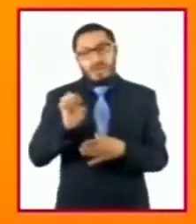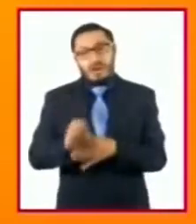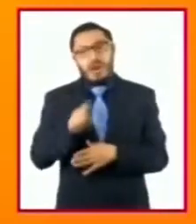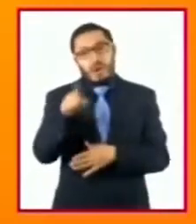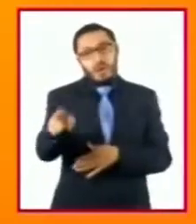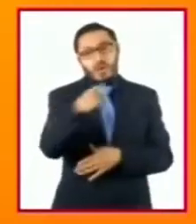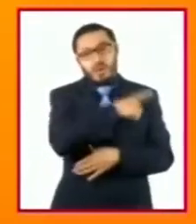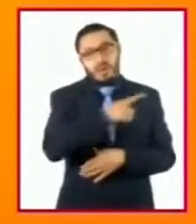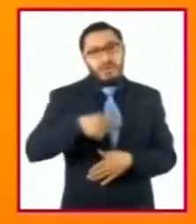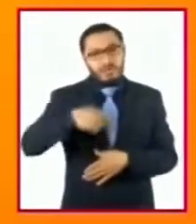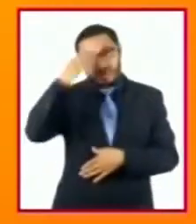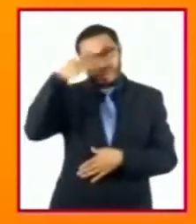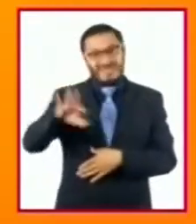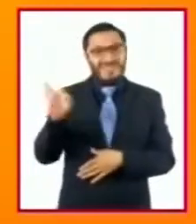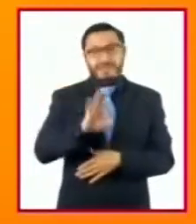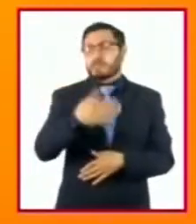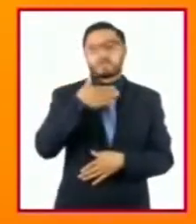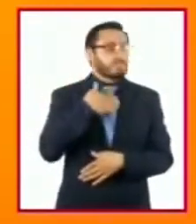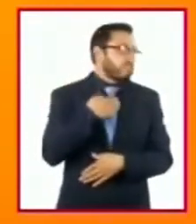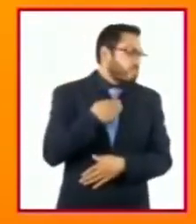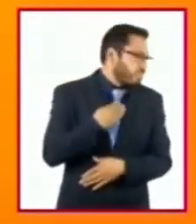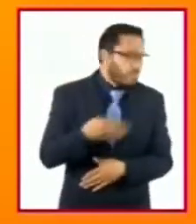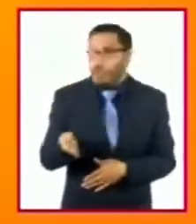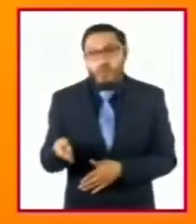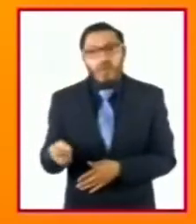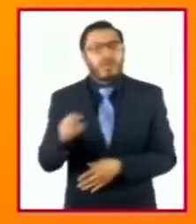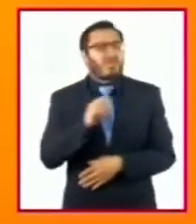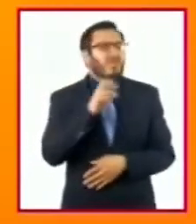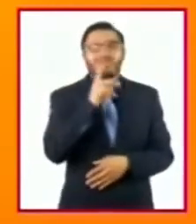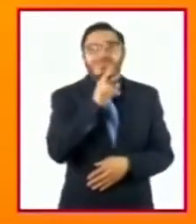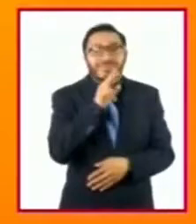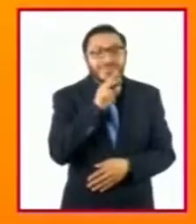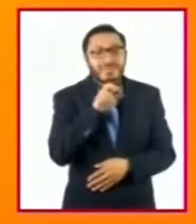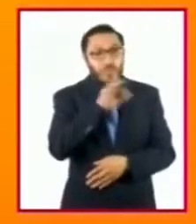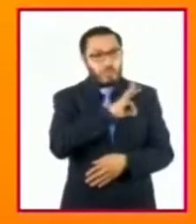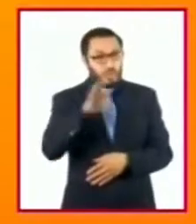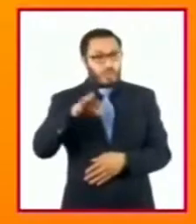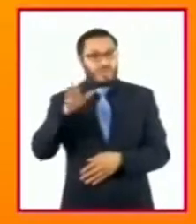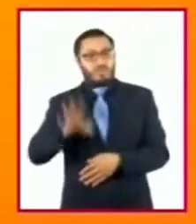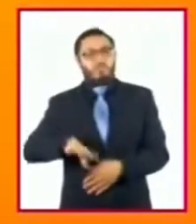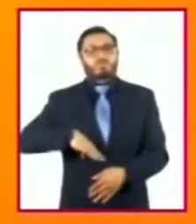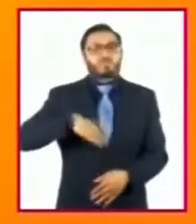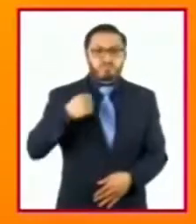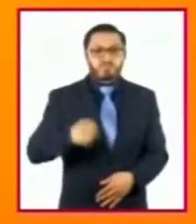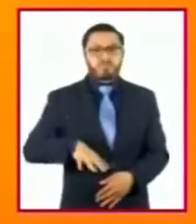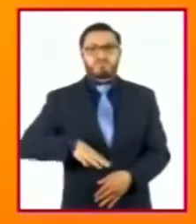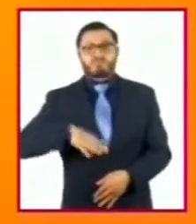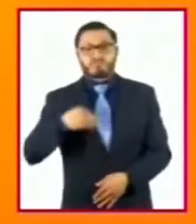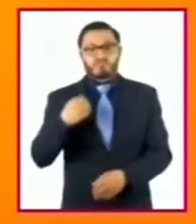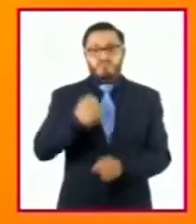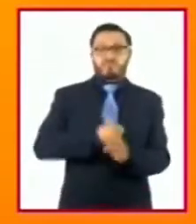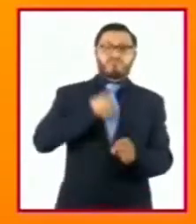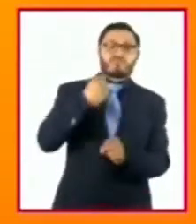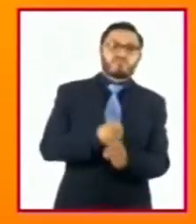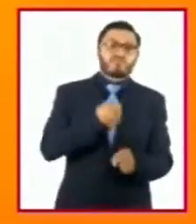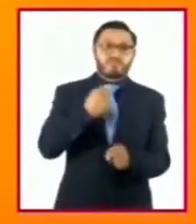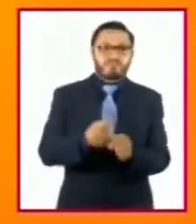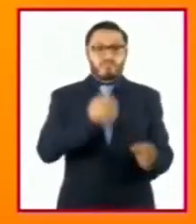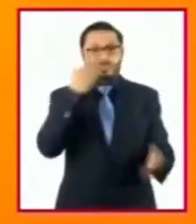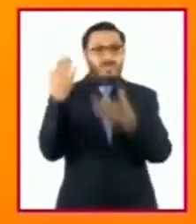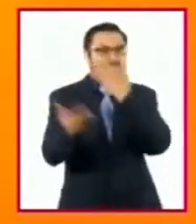que aun si no eres bueno en algo, puedes alcanzar tus metas con práctica, estudiando y decidiendo de